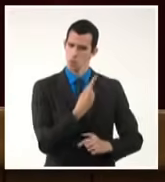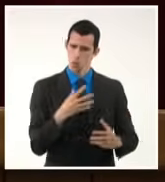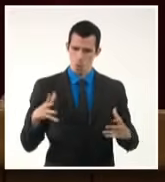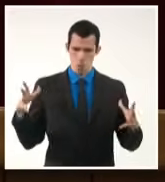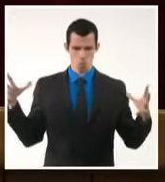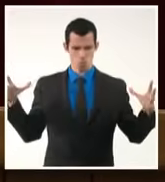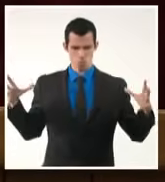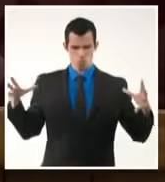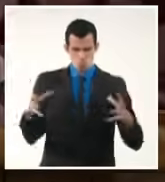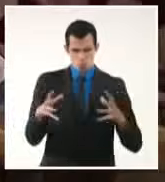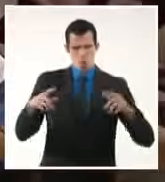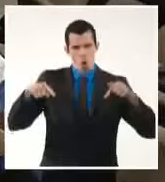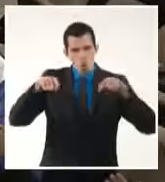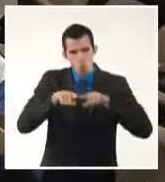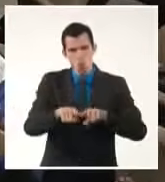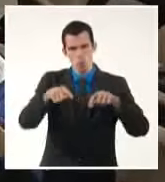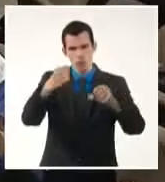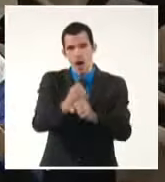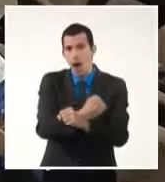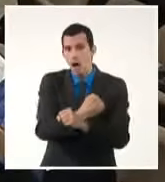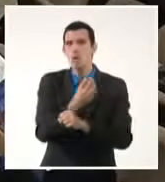lo haremos.